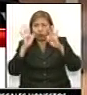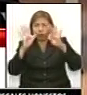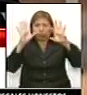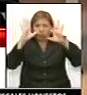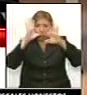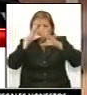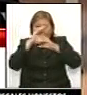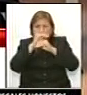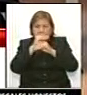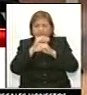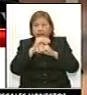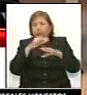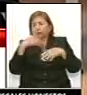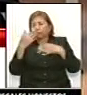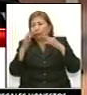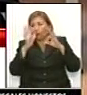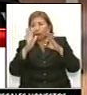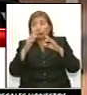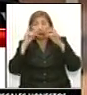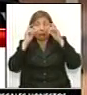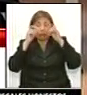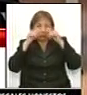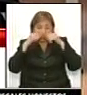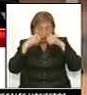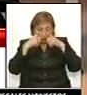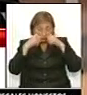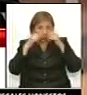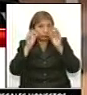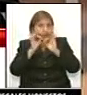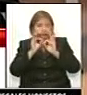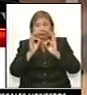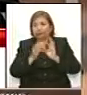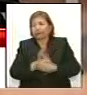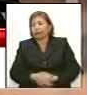8, a 8, que no dormí, ¿no?